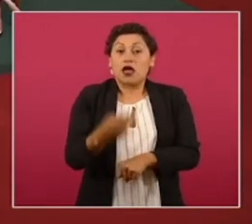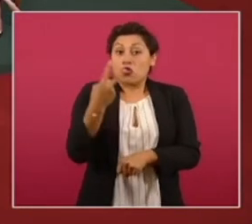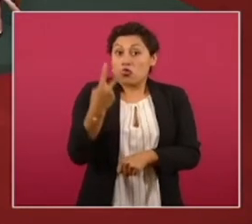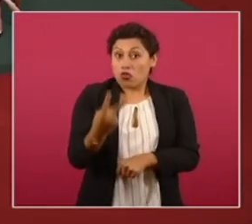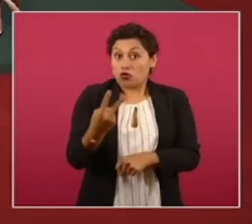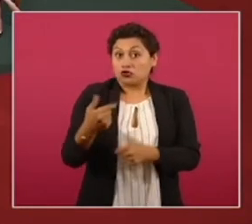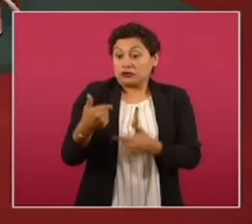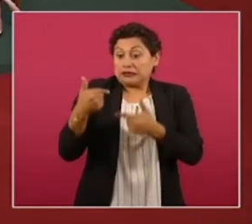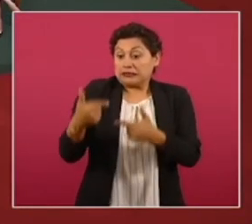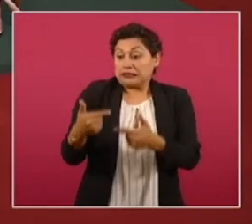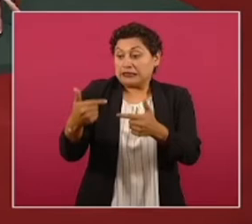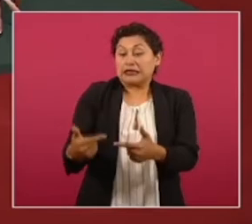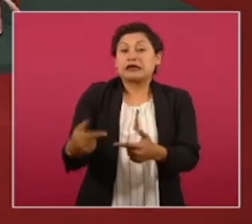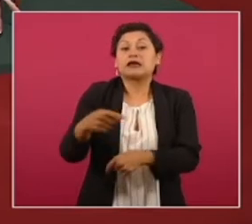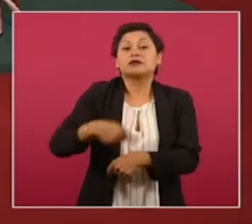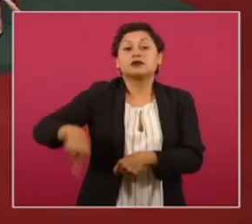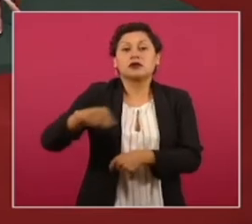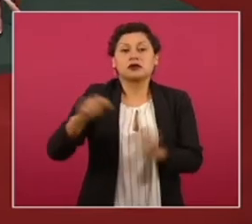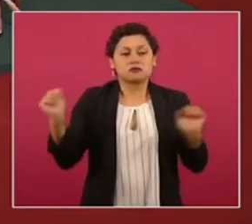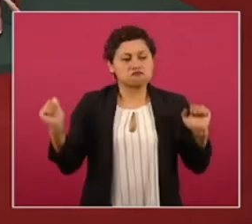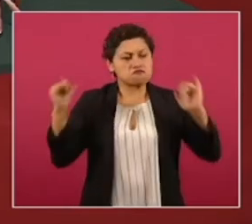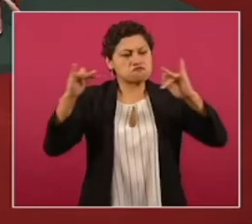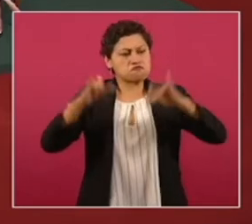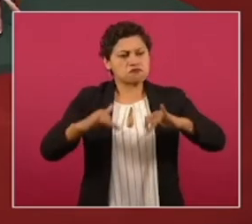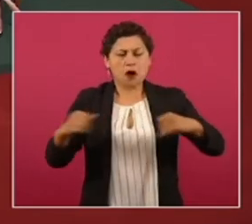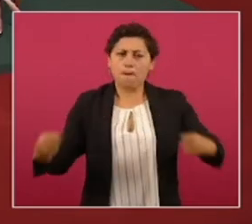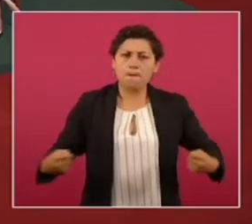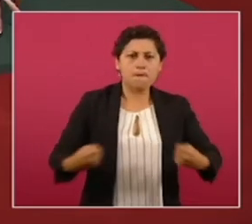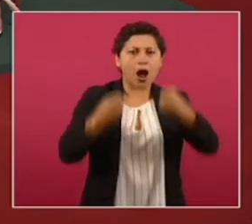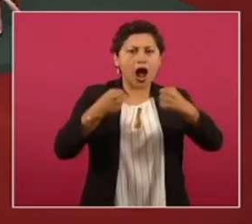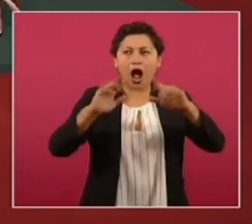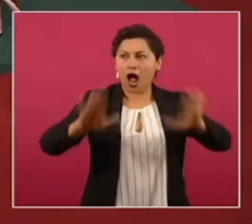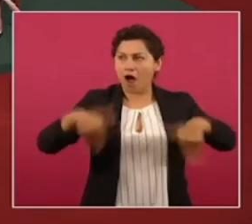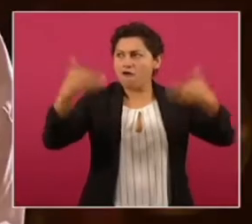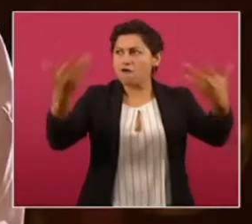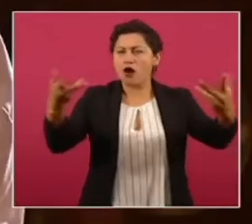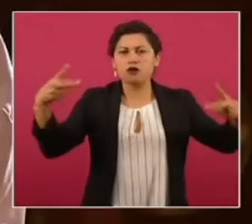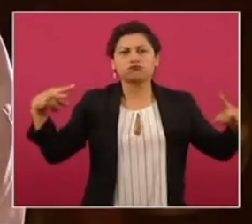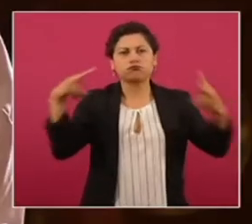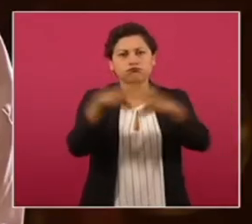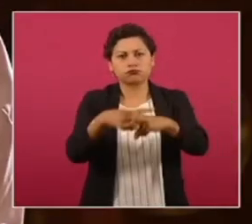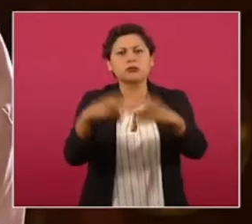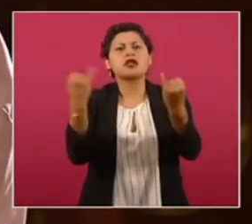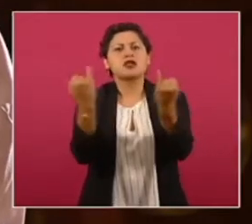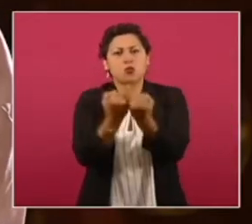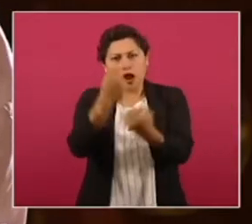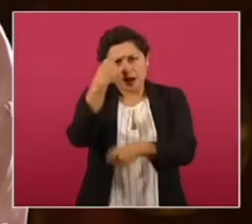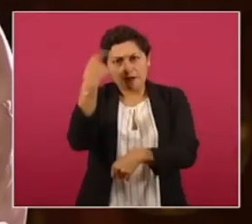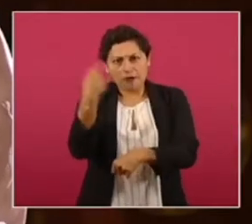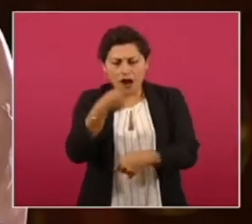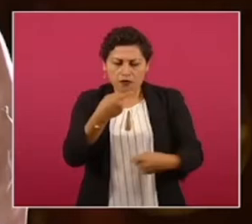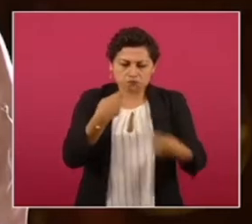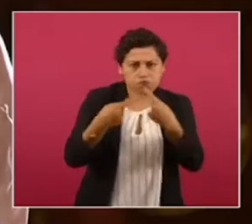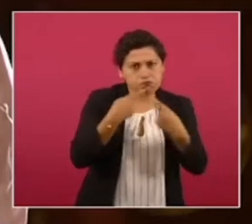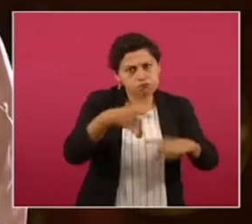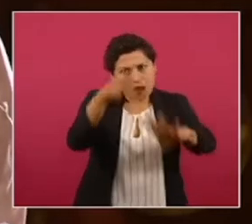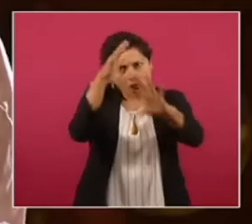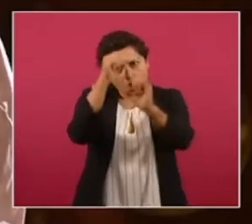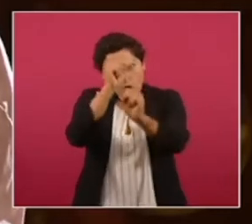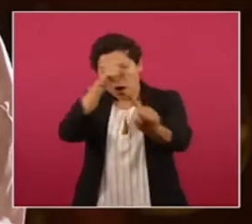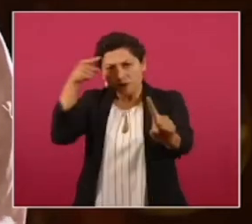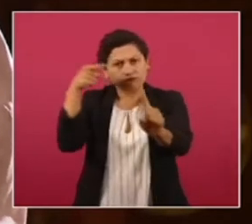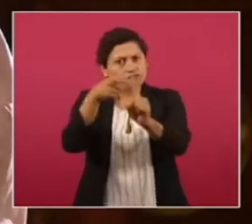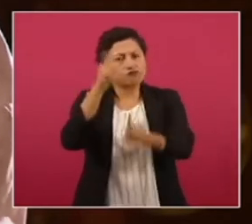interior de estos muros y en los campos de batalla para definir el rumbo que debía seguir el México independiente y soberano.